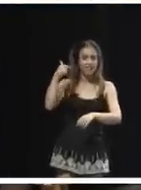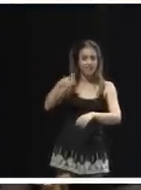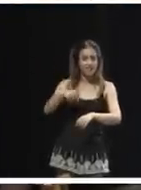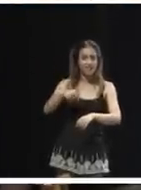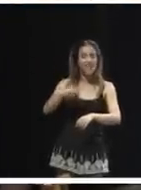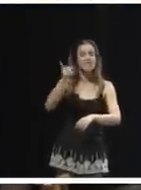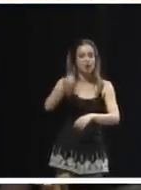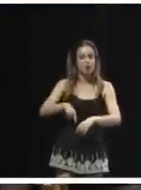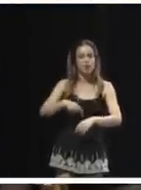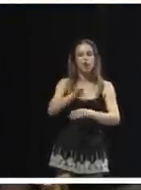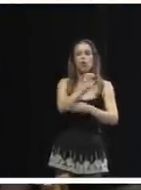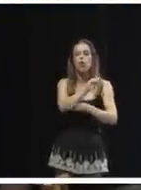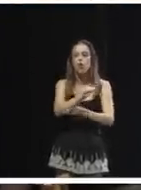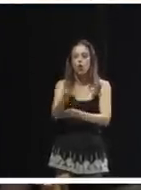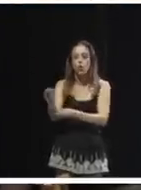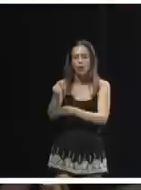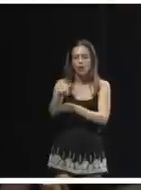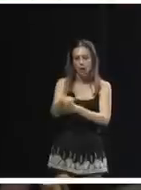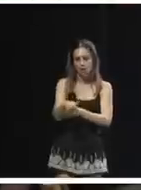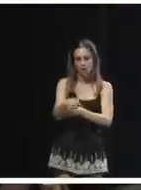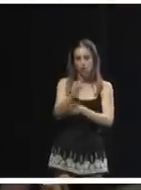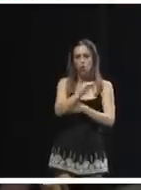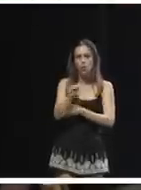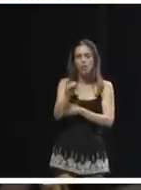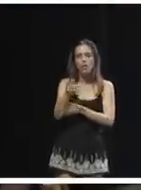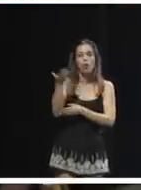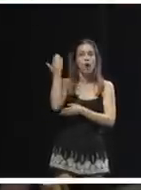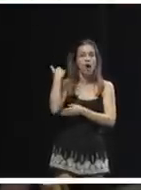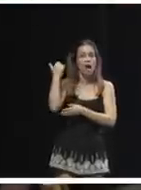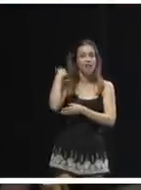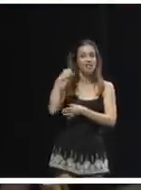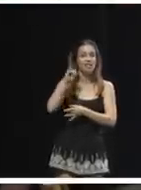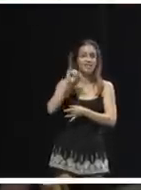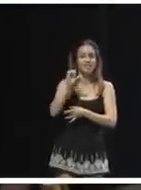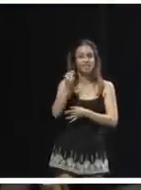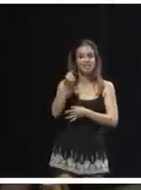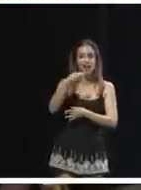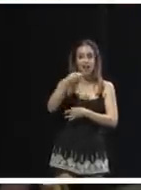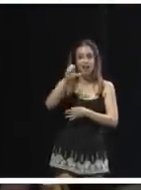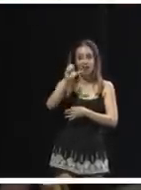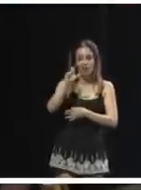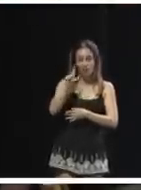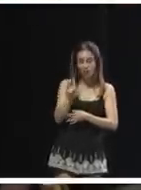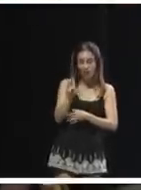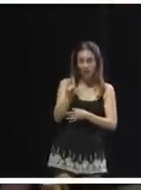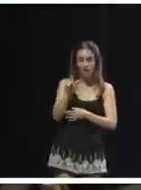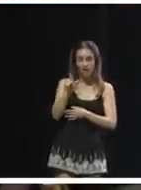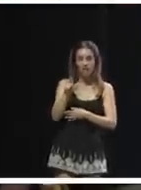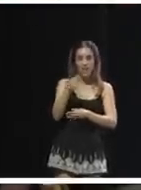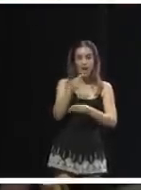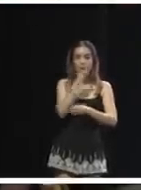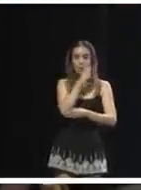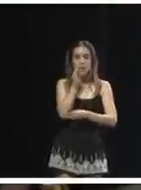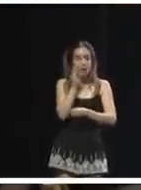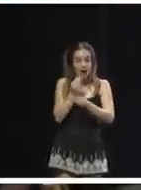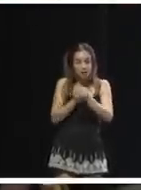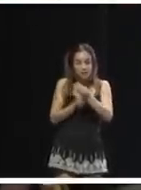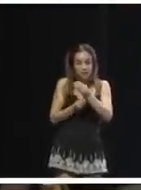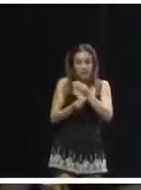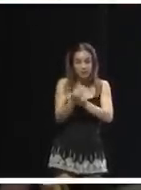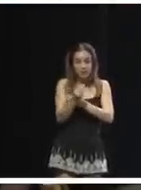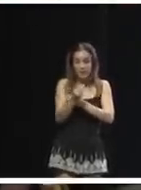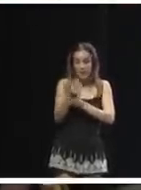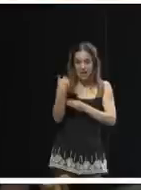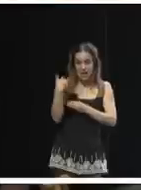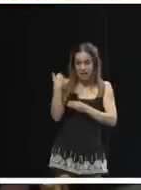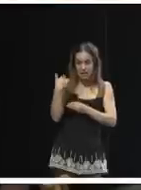los cuidados. Antes, Isabel, que acaba de ser madre, decía algo que yo